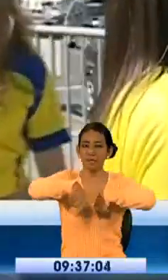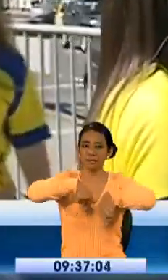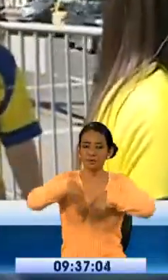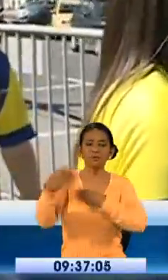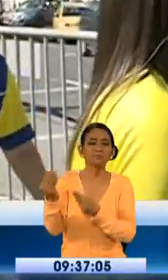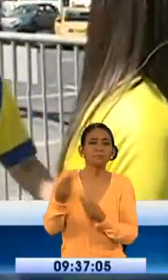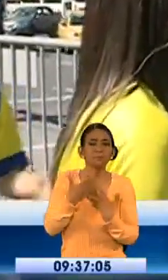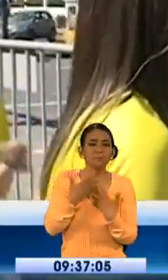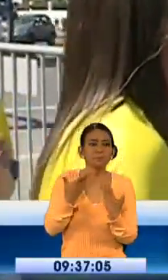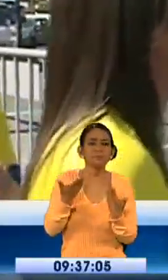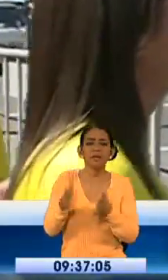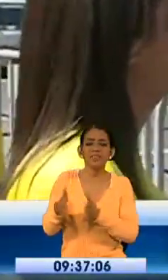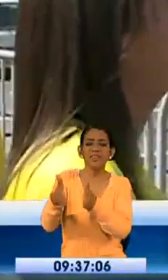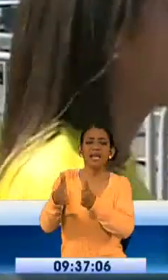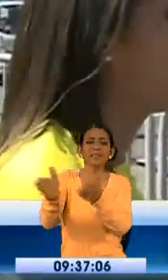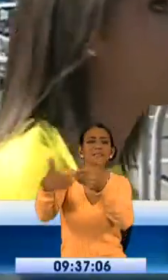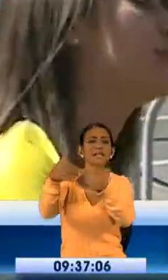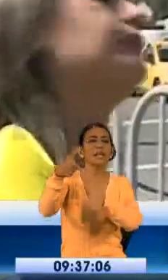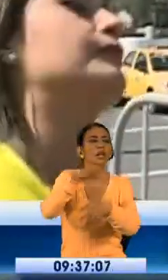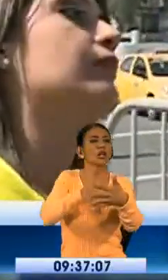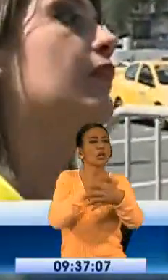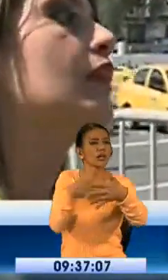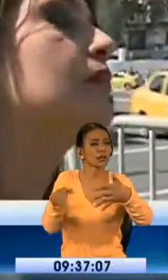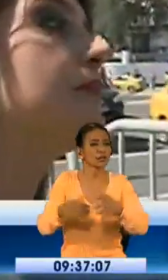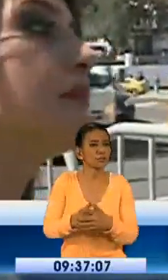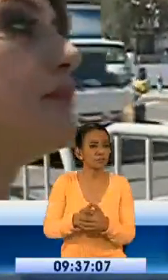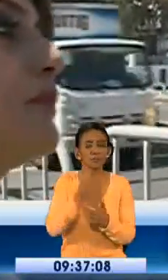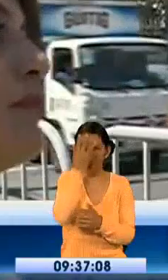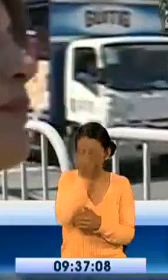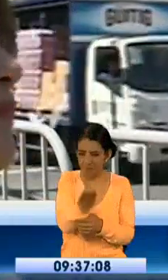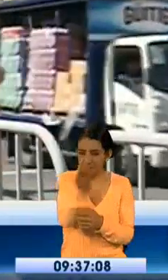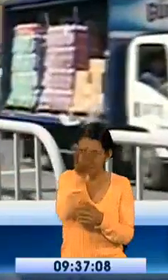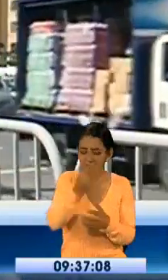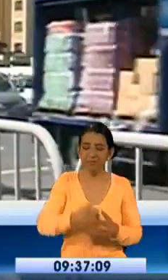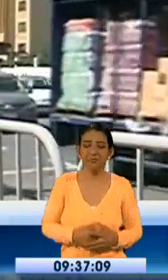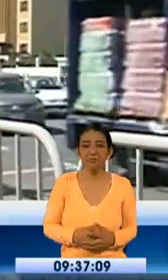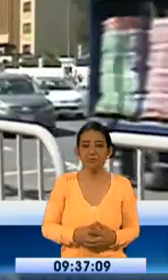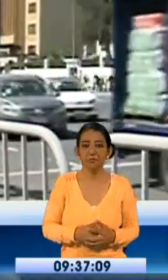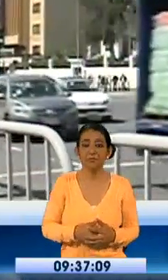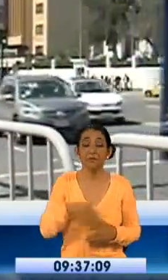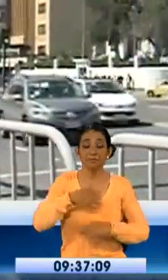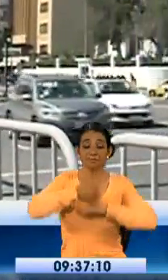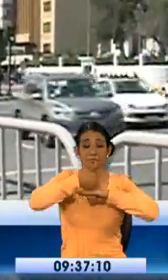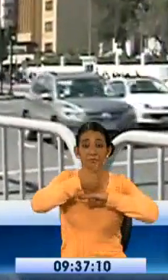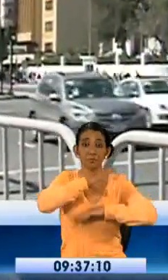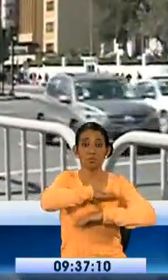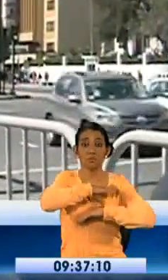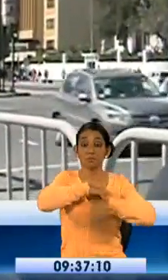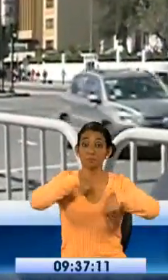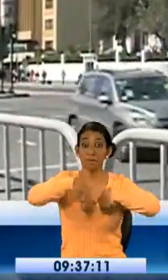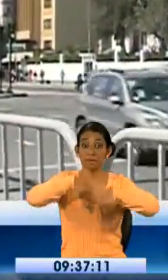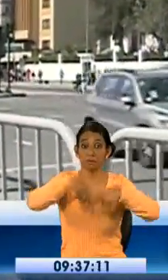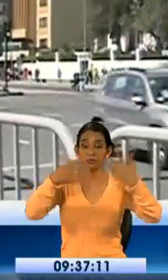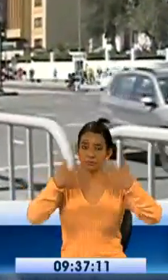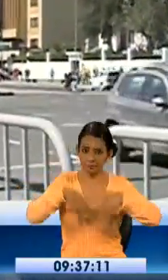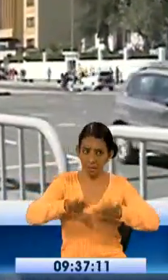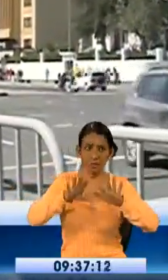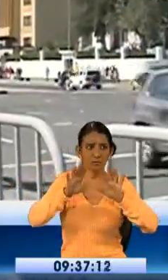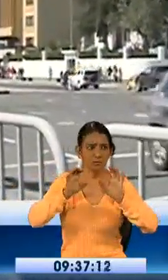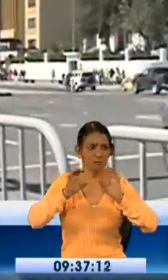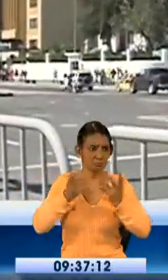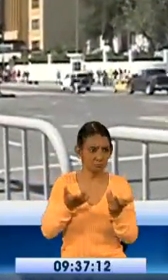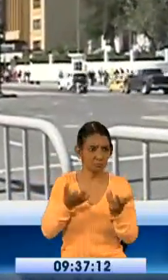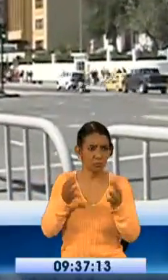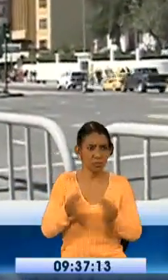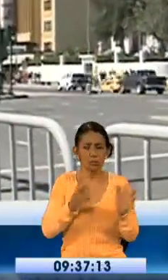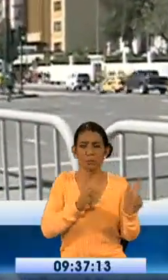cuente qué vías se cerrarán y en qué horarios. Sí, muy buenos días. Bueno, la Agencia Metropolitana de Tránsito ha implementado un dispositivo de